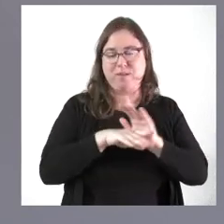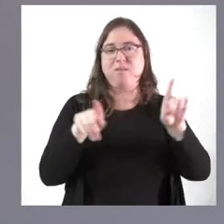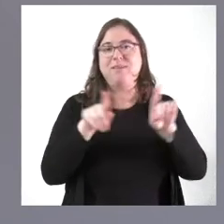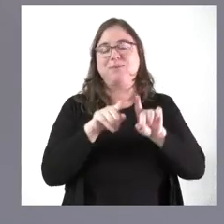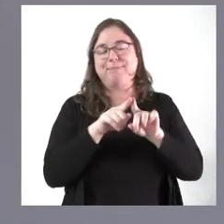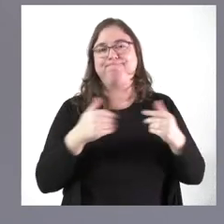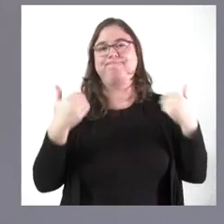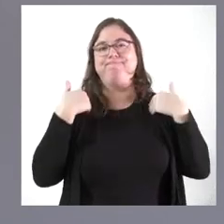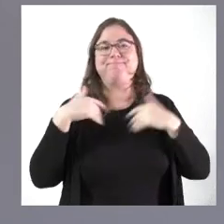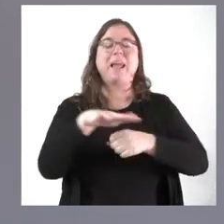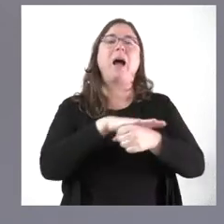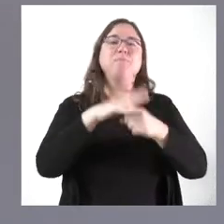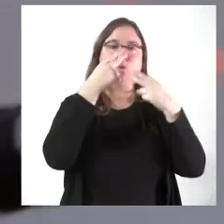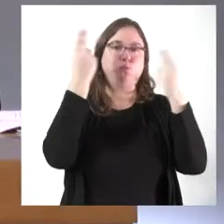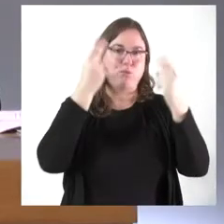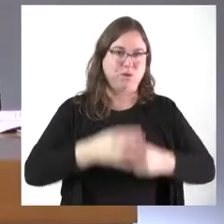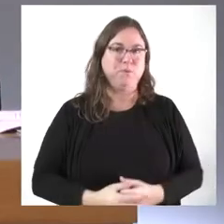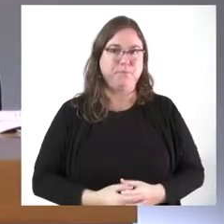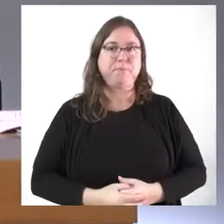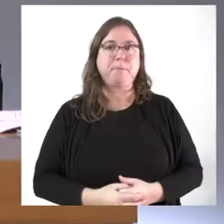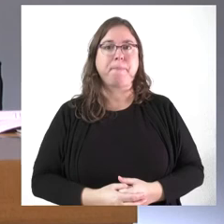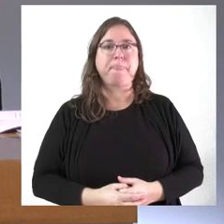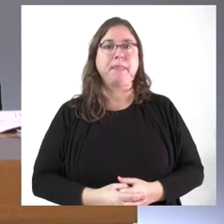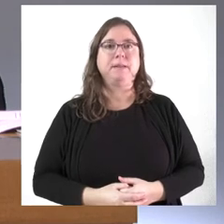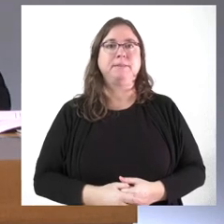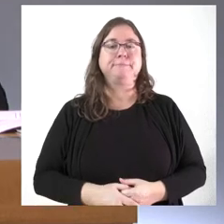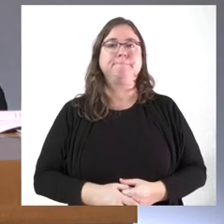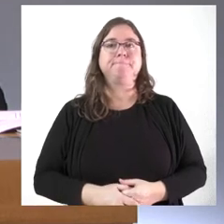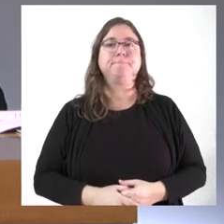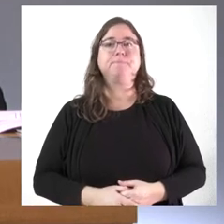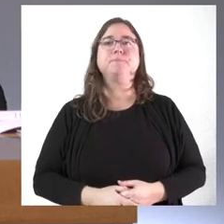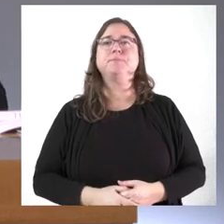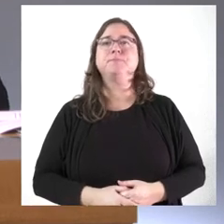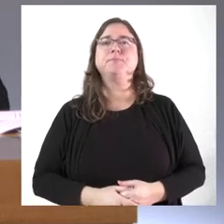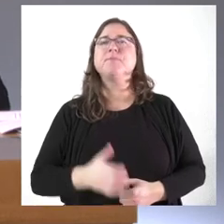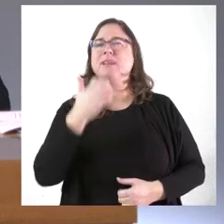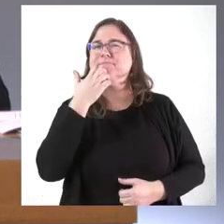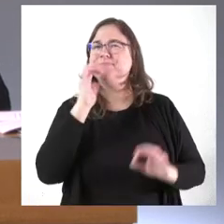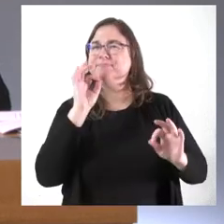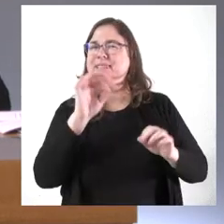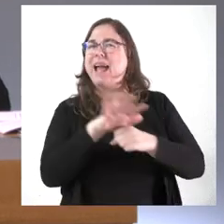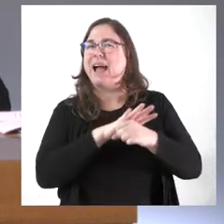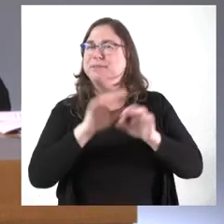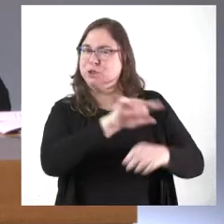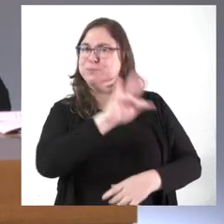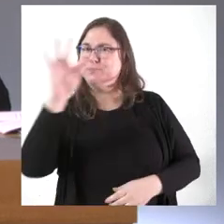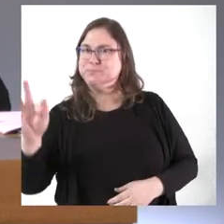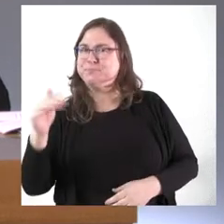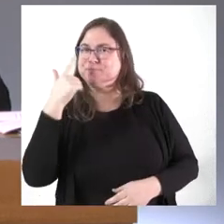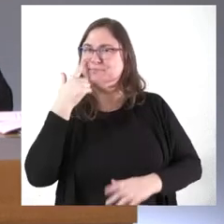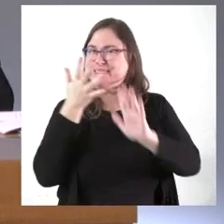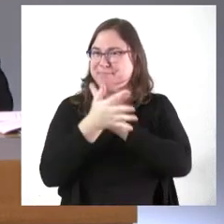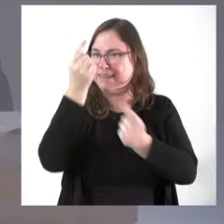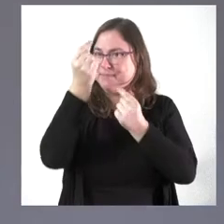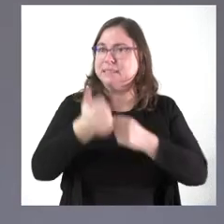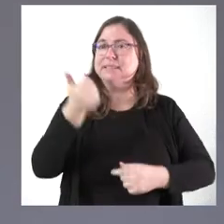a ese sector en el ámbito público en el ámbito privado no sé si portavoz en el área ya más estricta que te